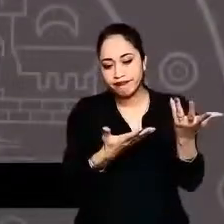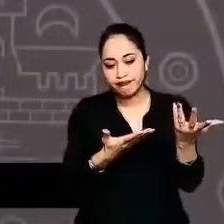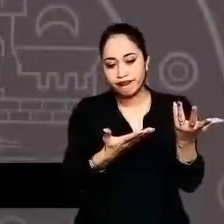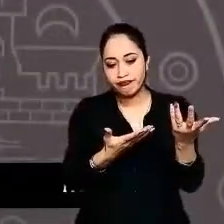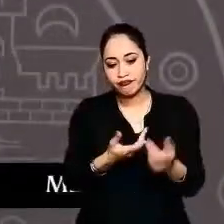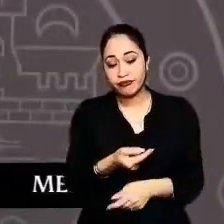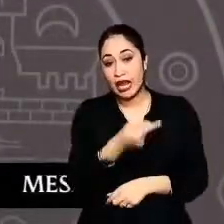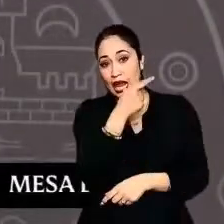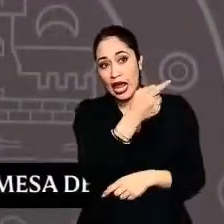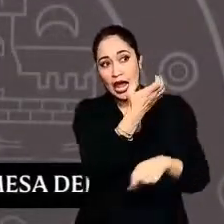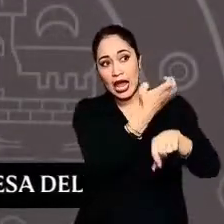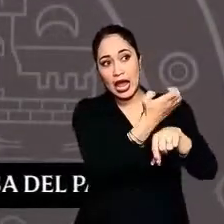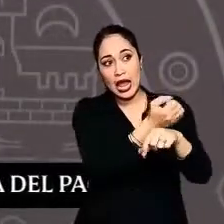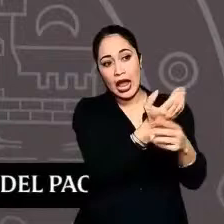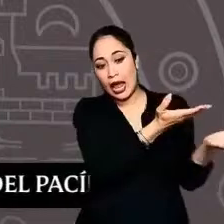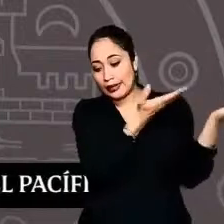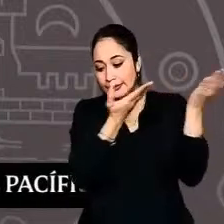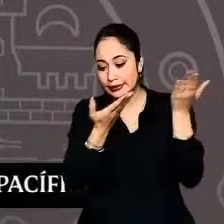armas,